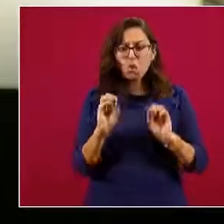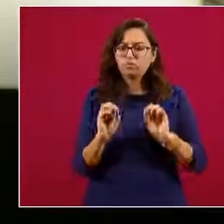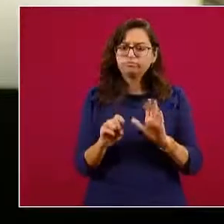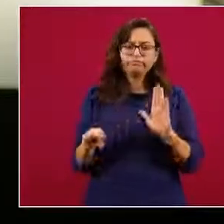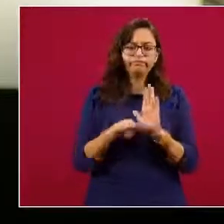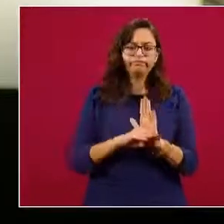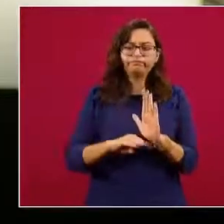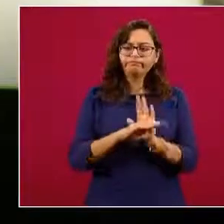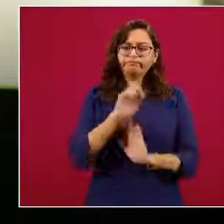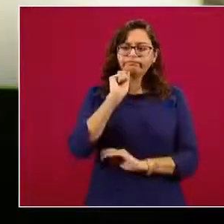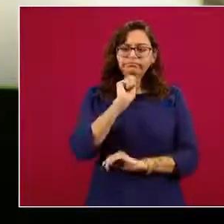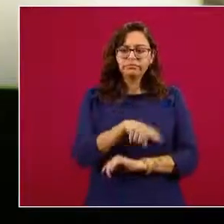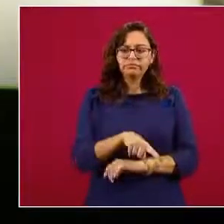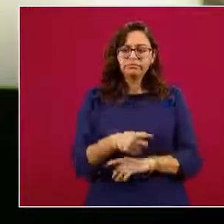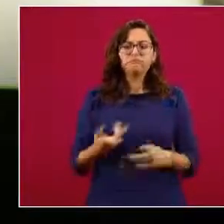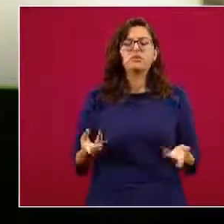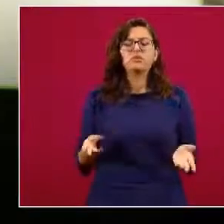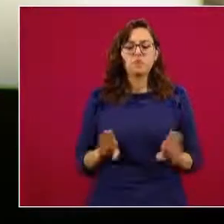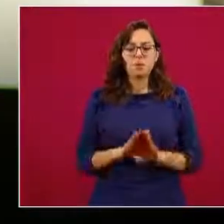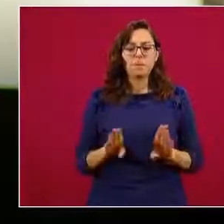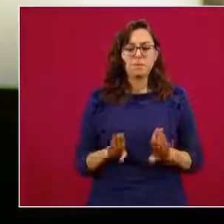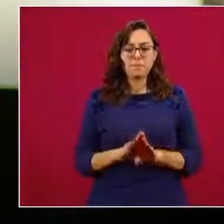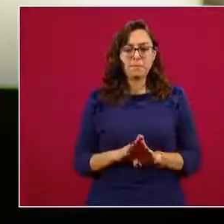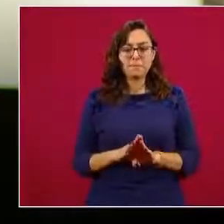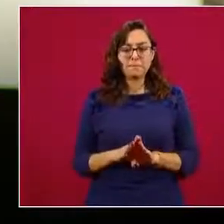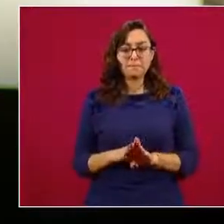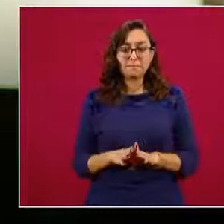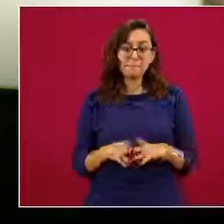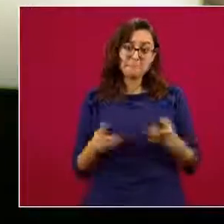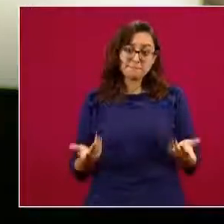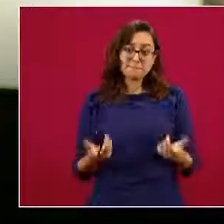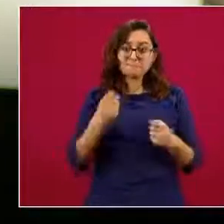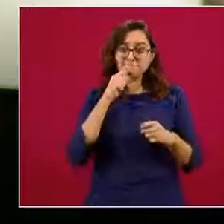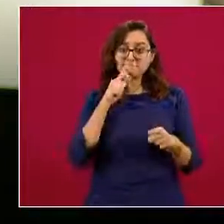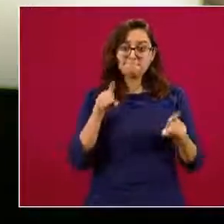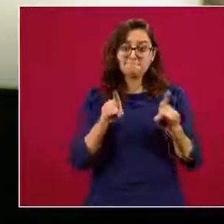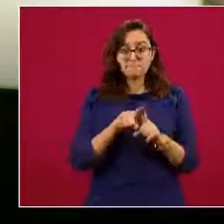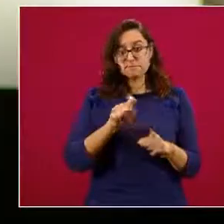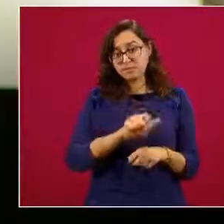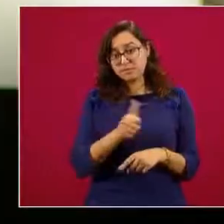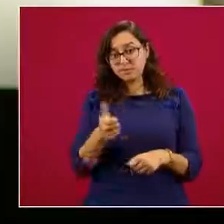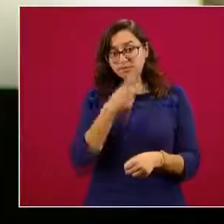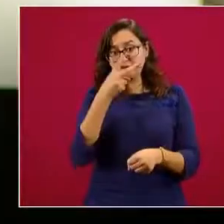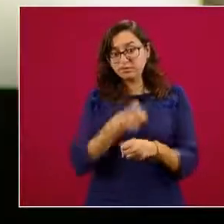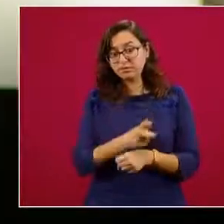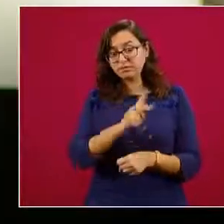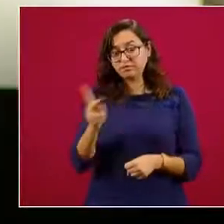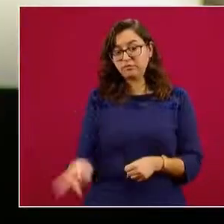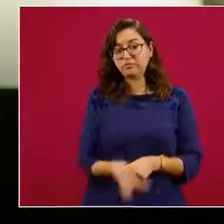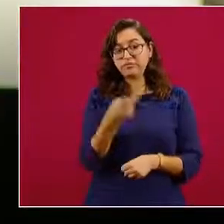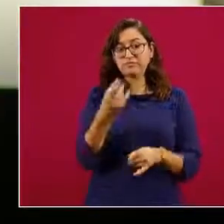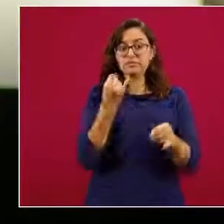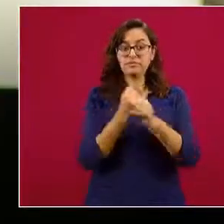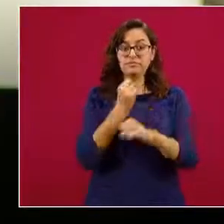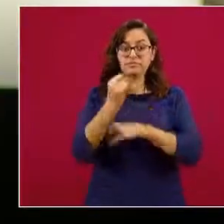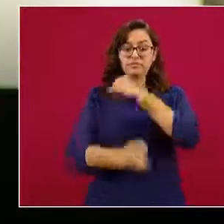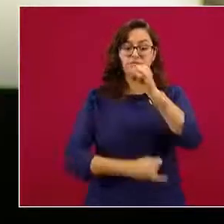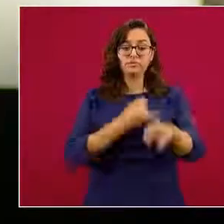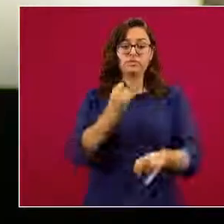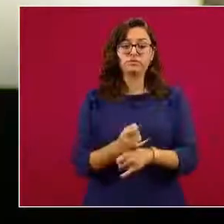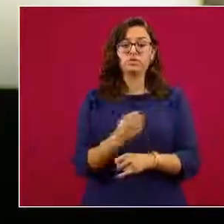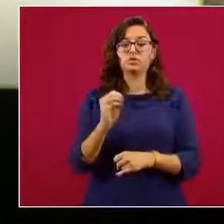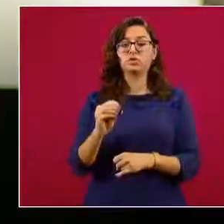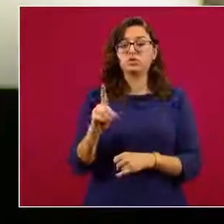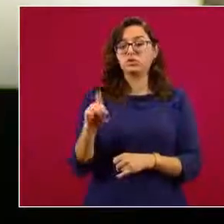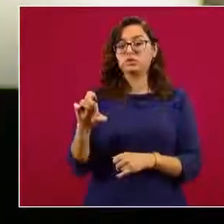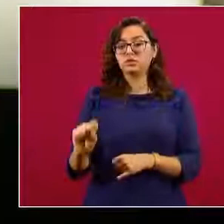estancado o cómo está la cuestión? Y si también me permite rapidísimo, a nivel internacional se habla que los ODS se